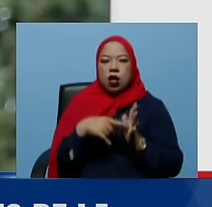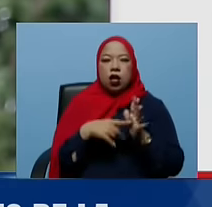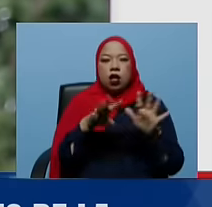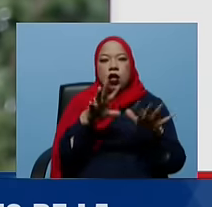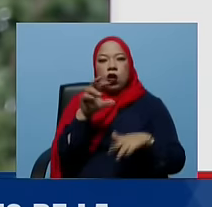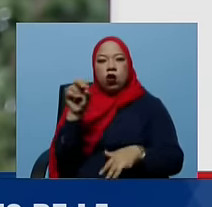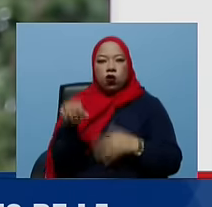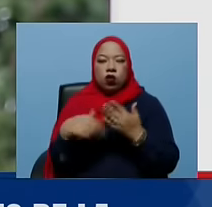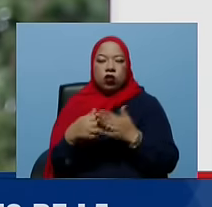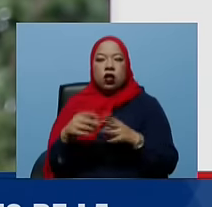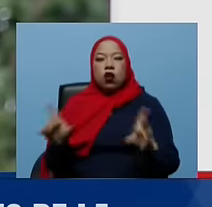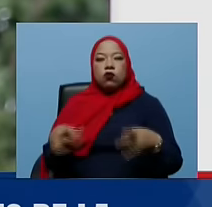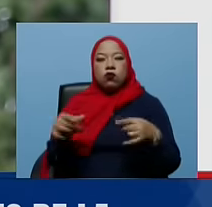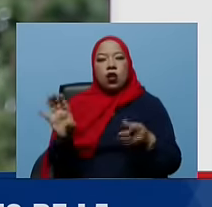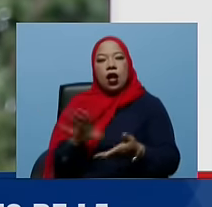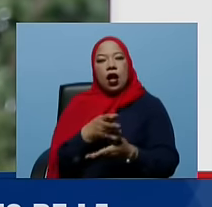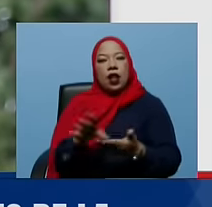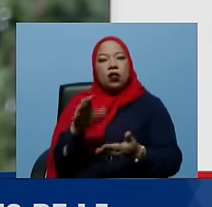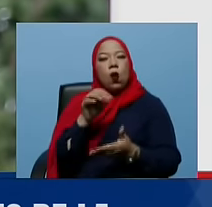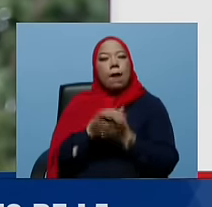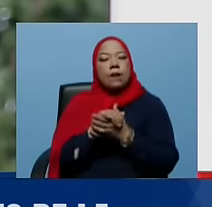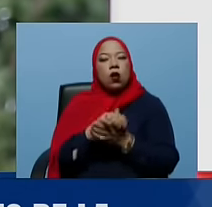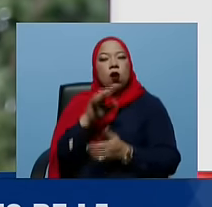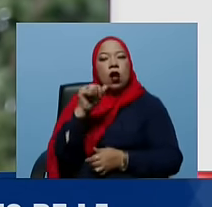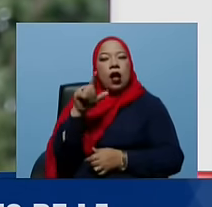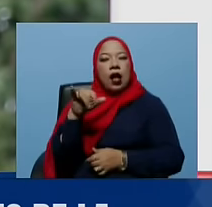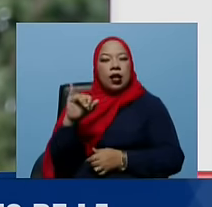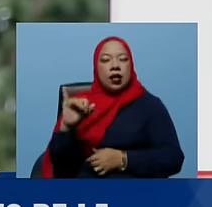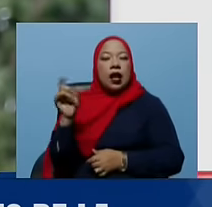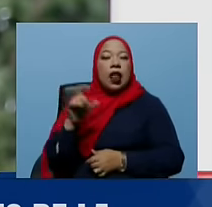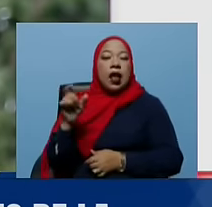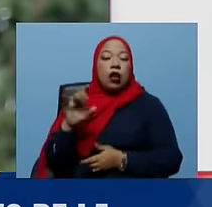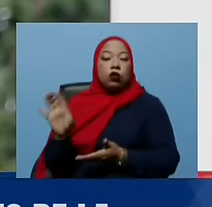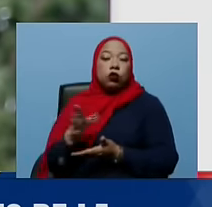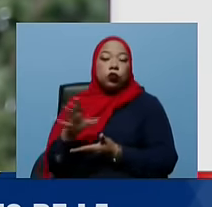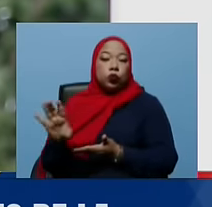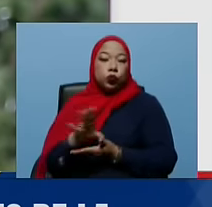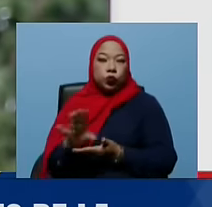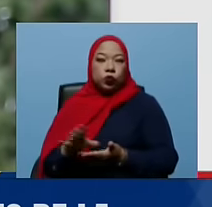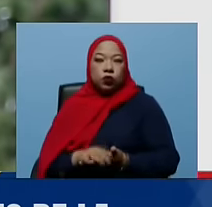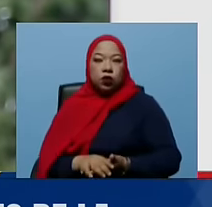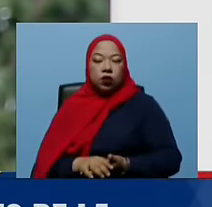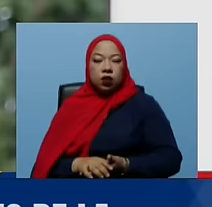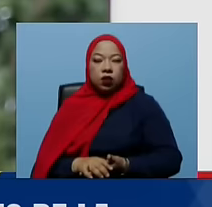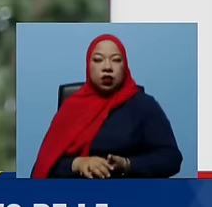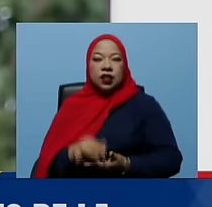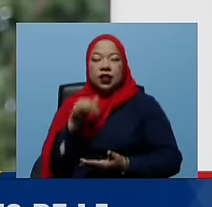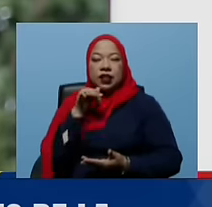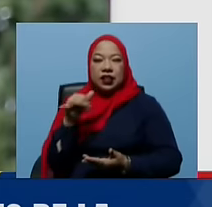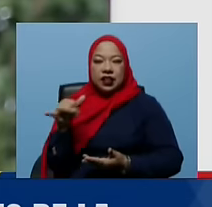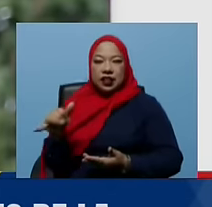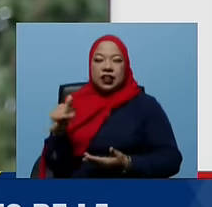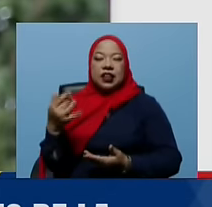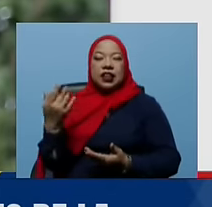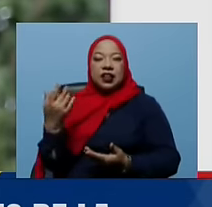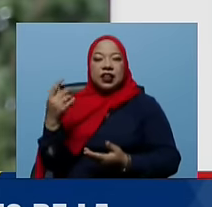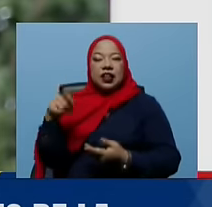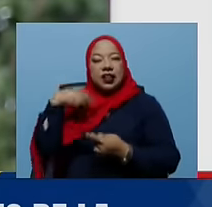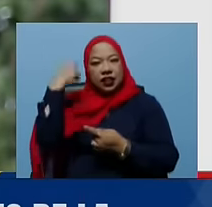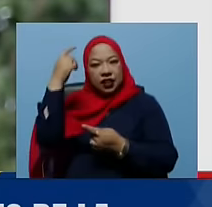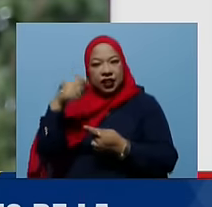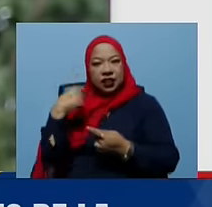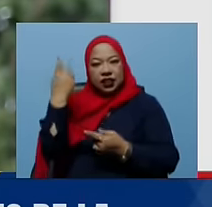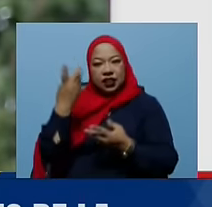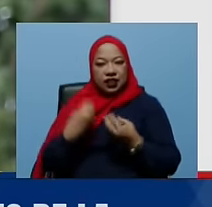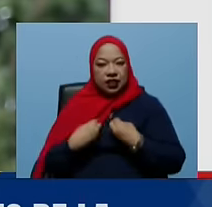La música y el canto de Alí, la canción necesaria. Y anuncio el estreno de la película de